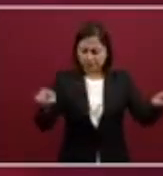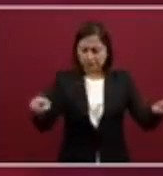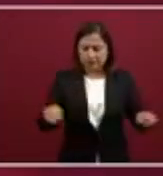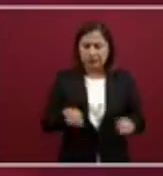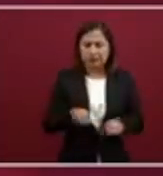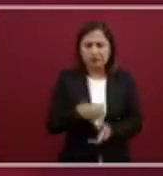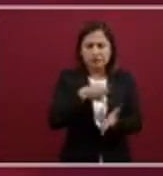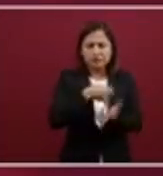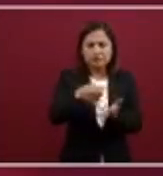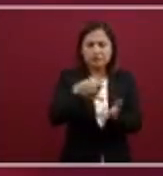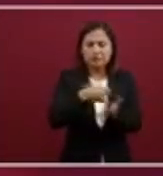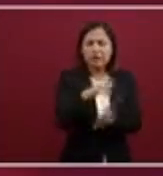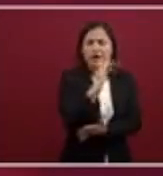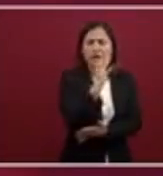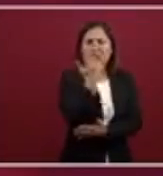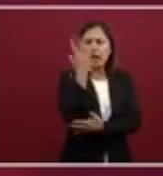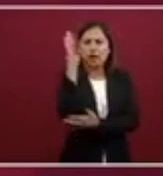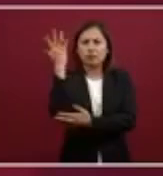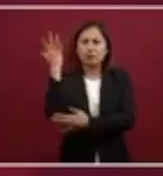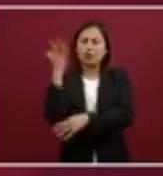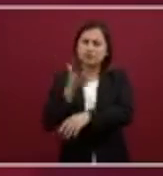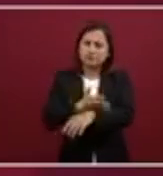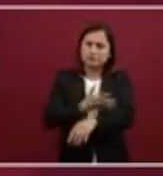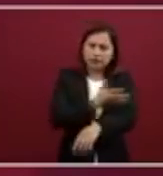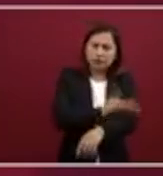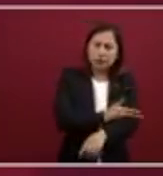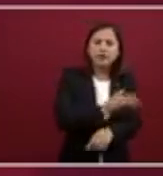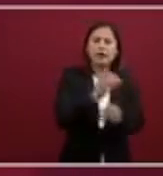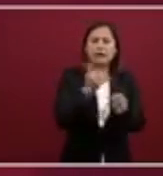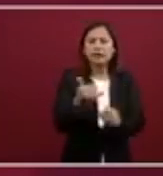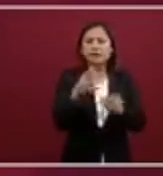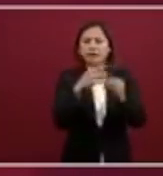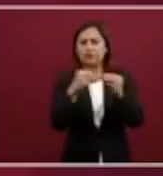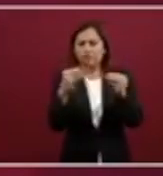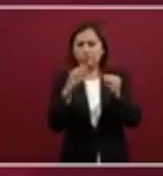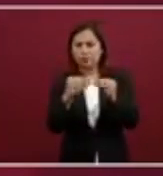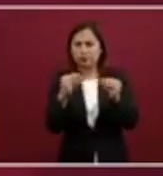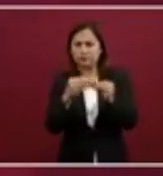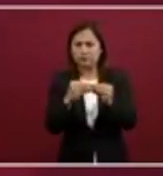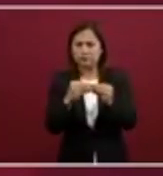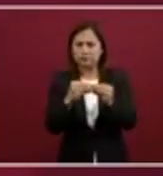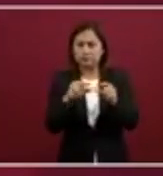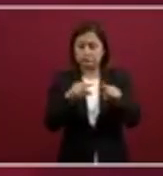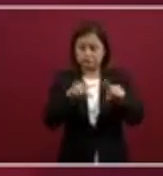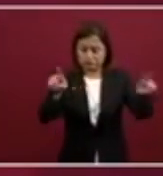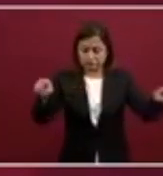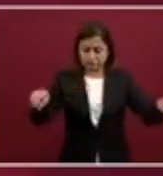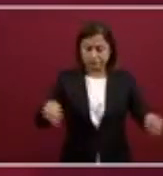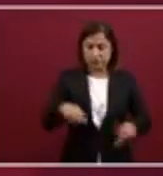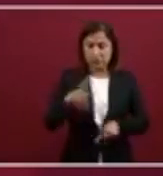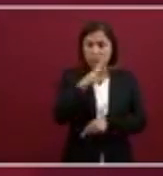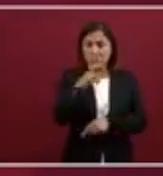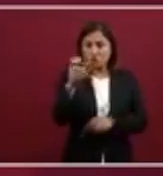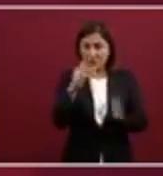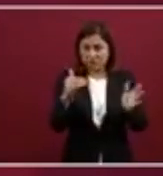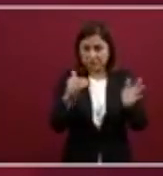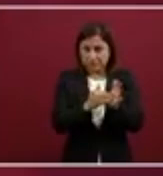maderables y frutales, y en esas 200,000 hectáreas en Chiapas se